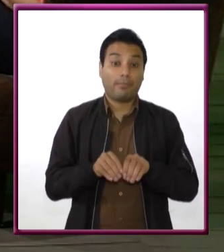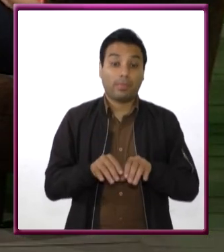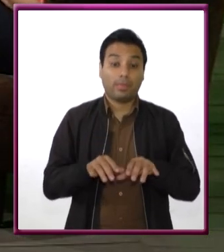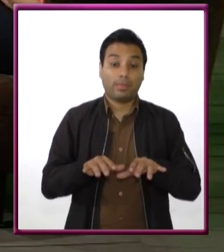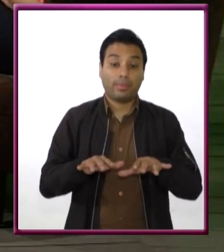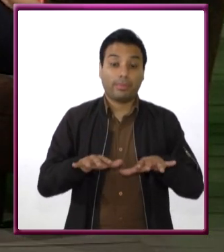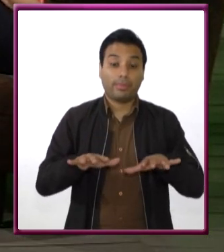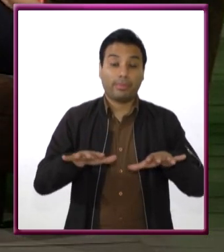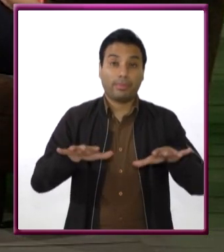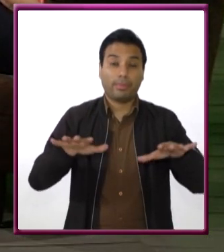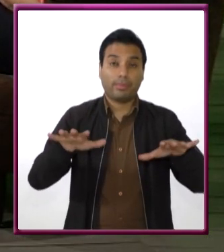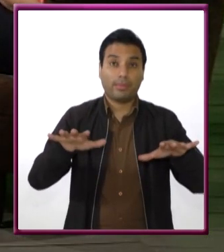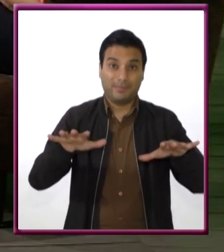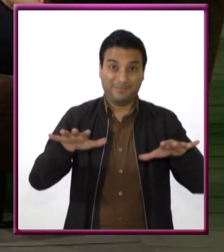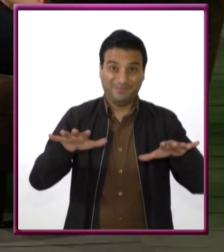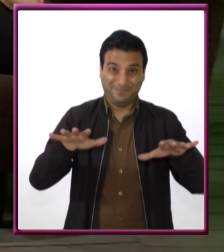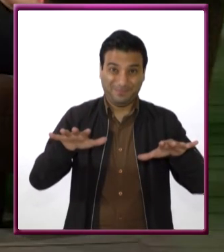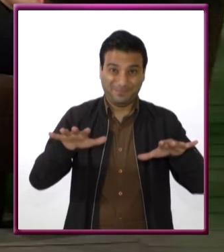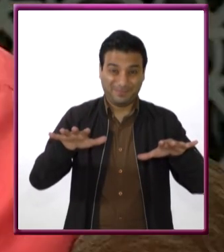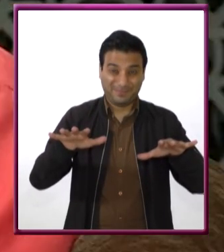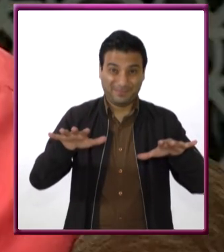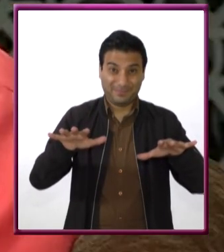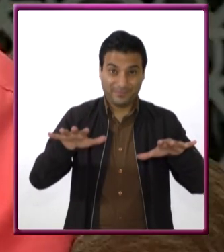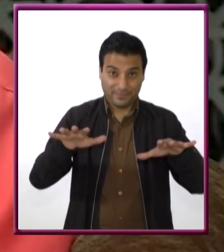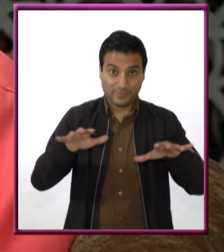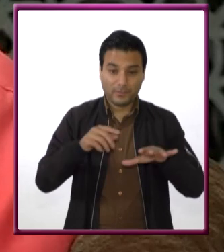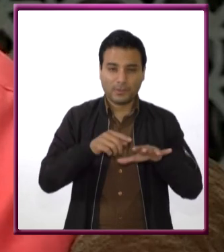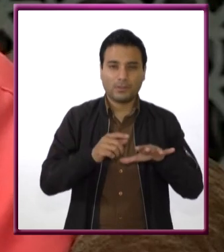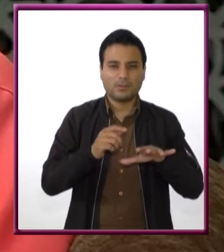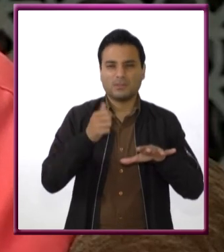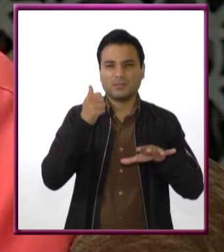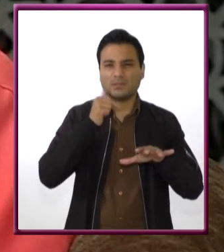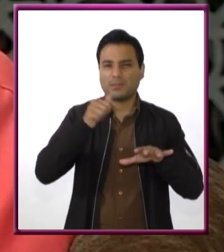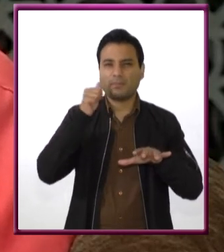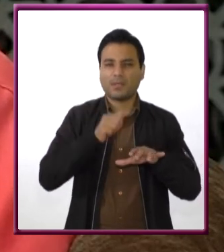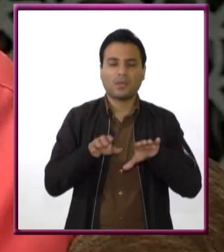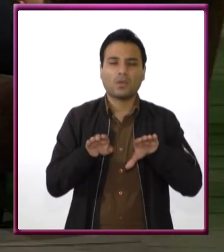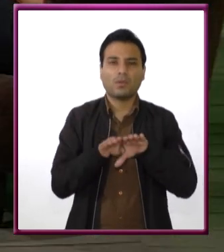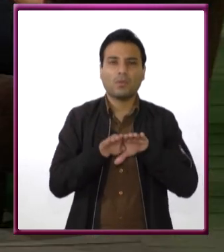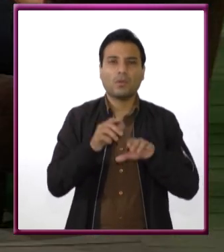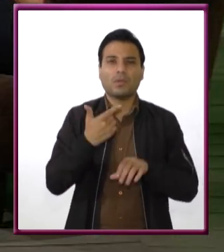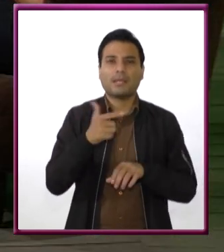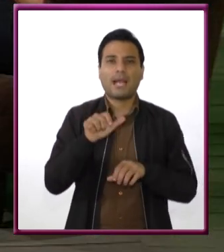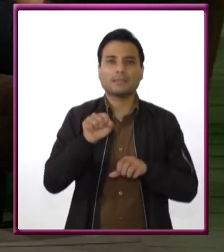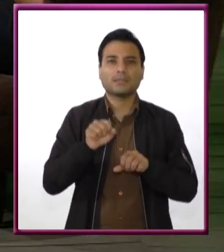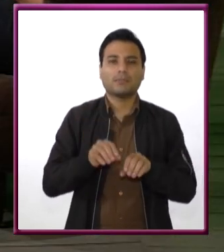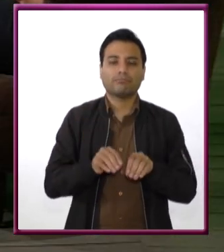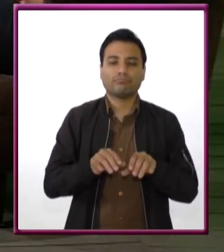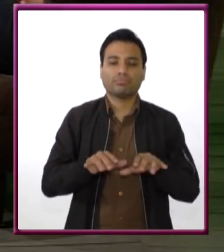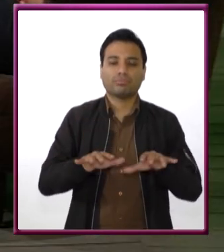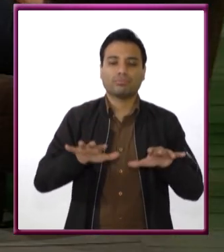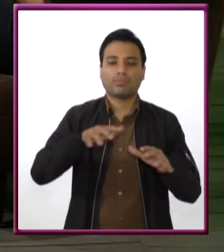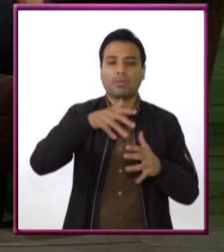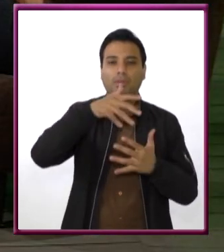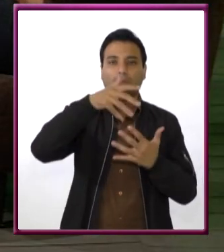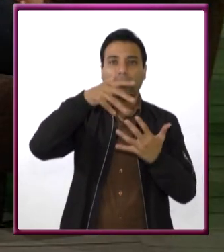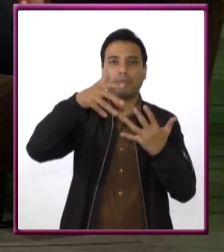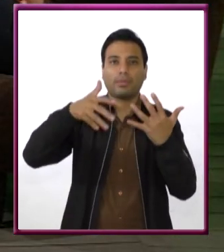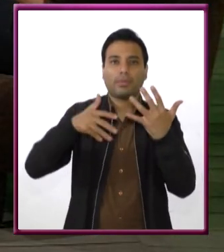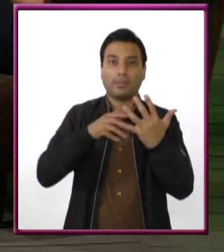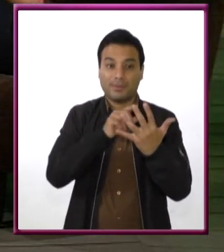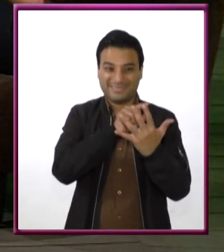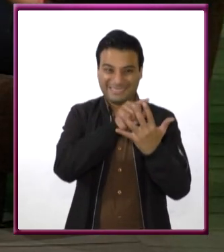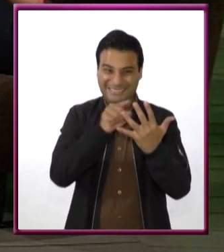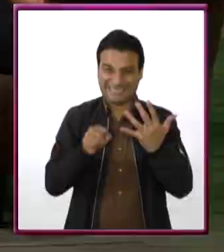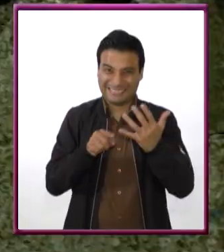ecosistema, normalmente va en forma de aerosoles a la atmósfera. Y muchos de estos compuestos,